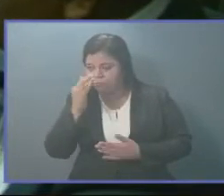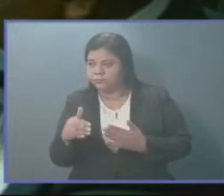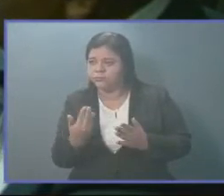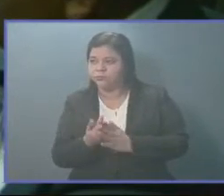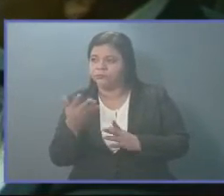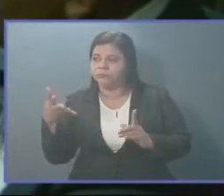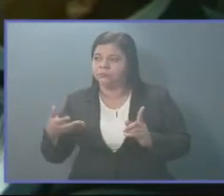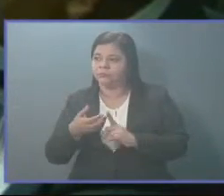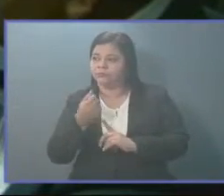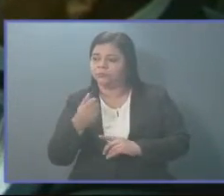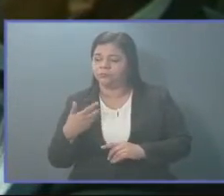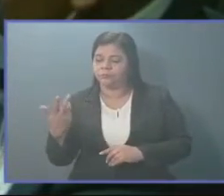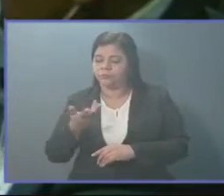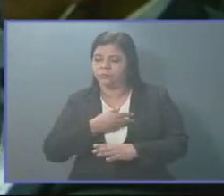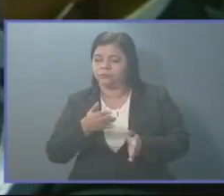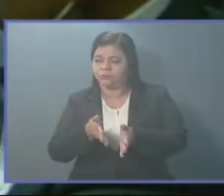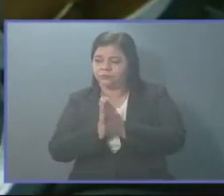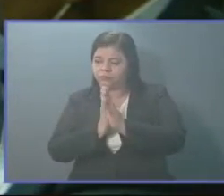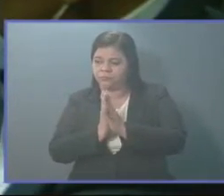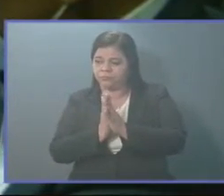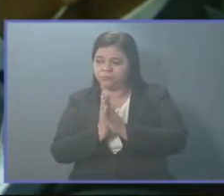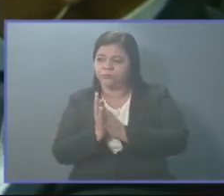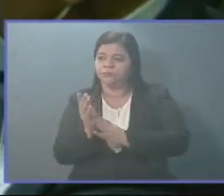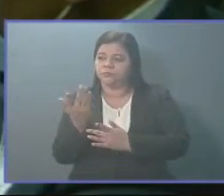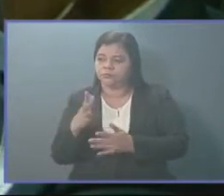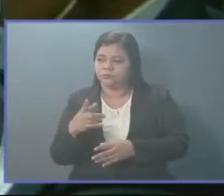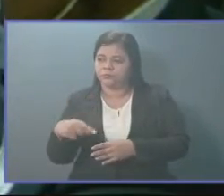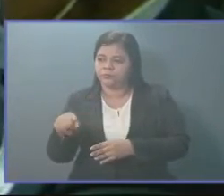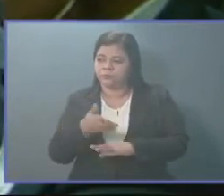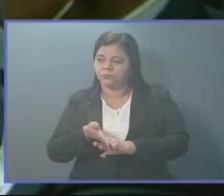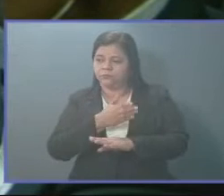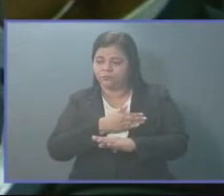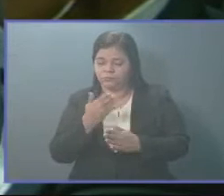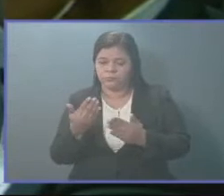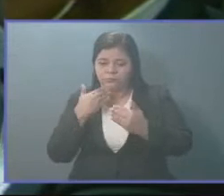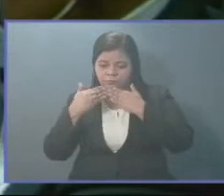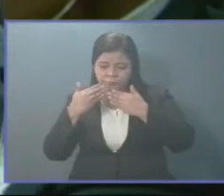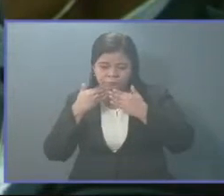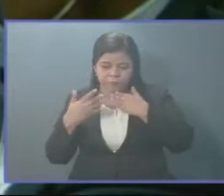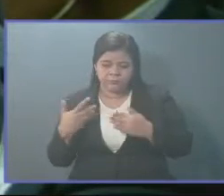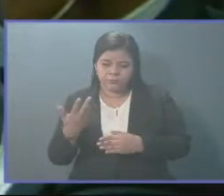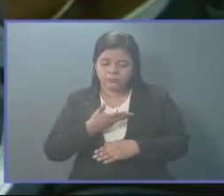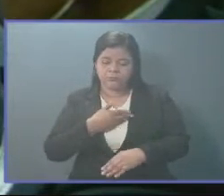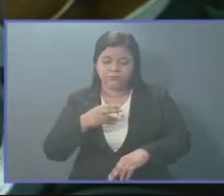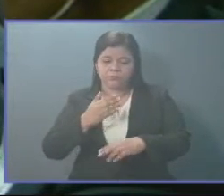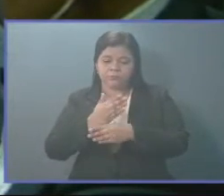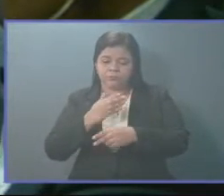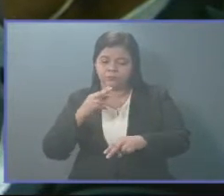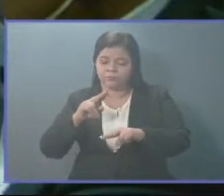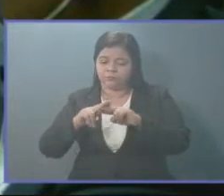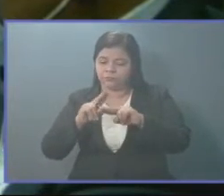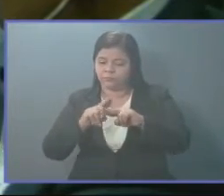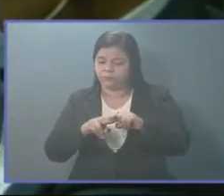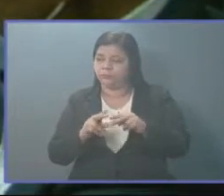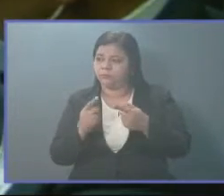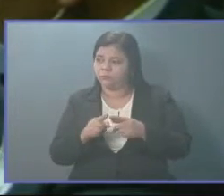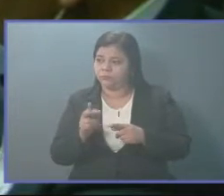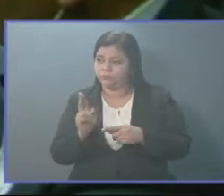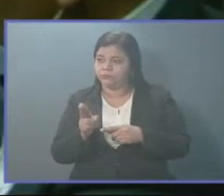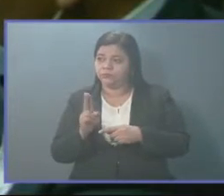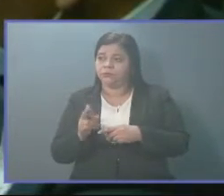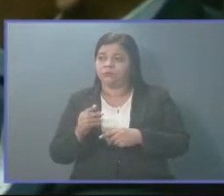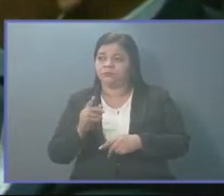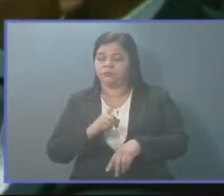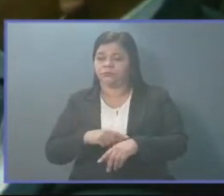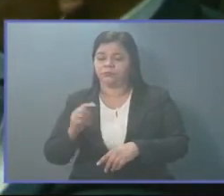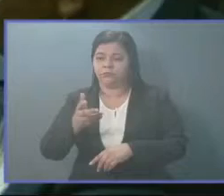espíritu de la petición, ¿verdad? Que ustedes nos explicaran como grupo parlamentario de Arena, pero a la misma vez para tomar